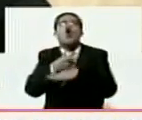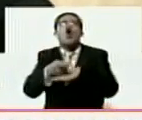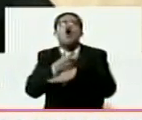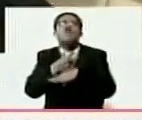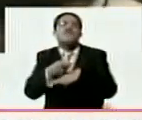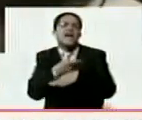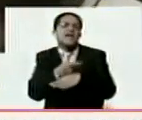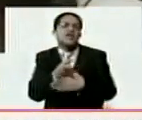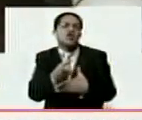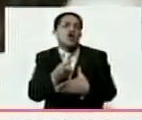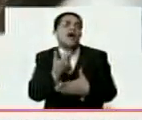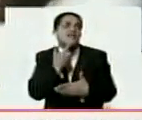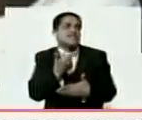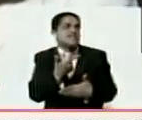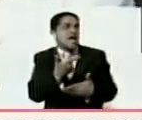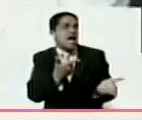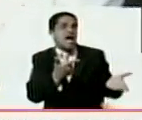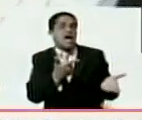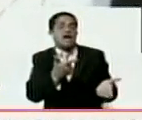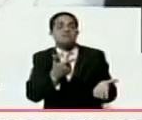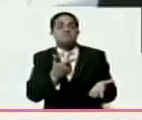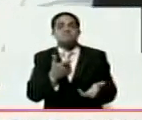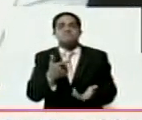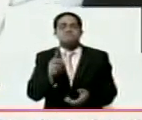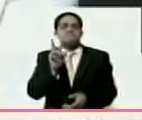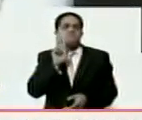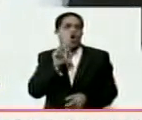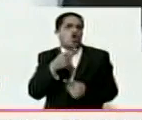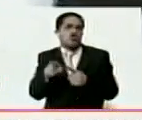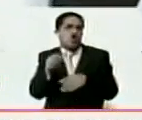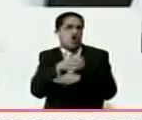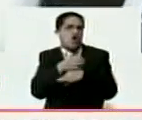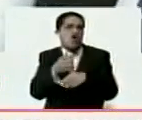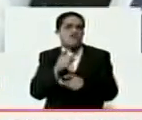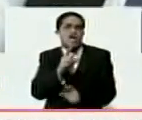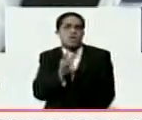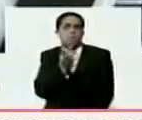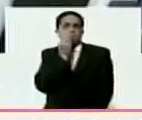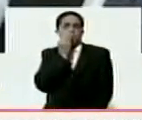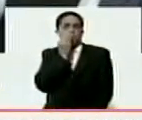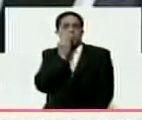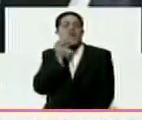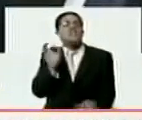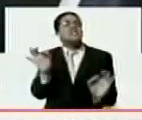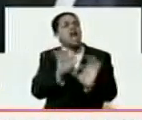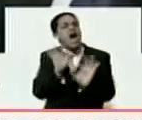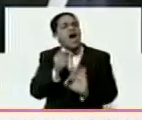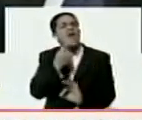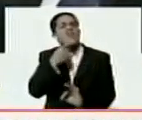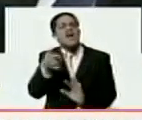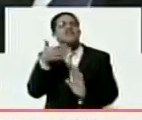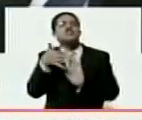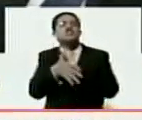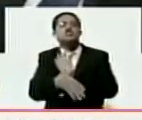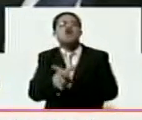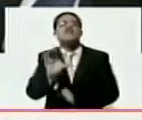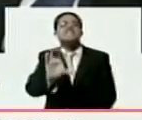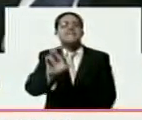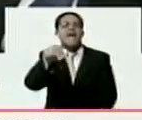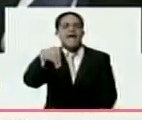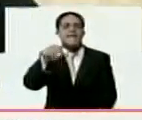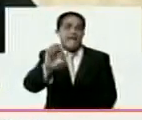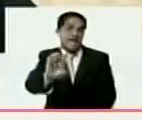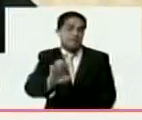condenando el ataque al Consejo Nacional Electoral, porque quiero, y el presidente Maduro ha sido muy claro en lo